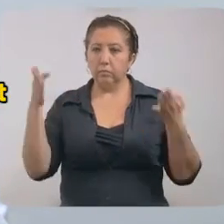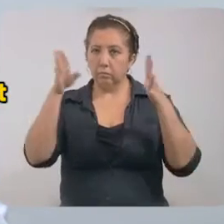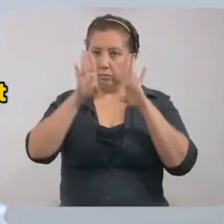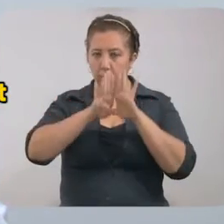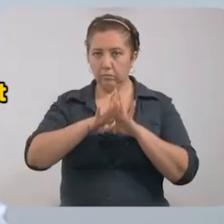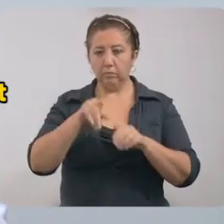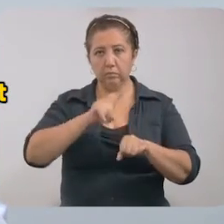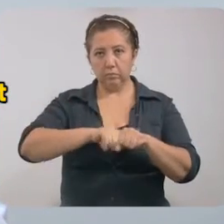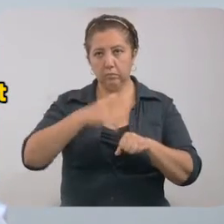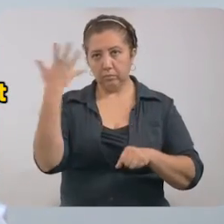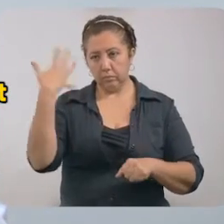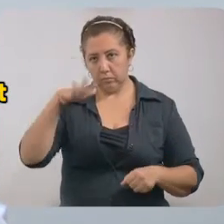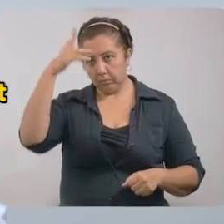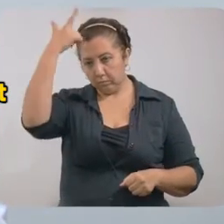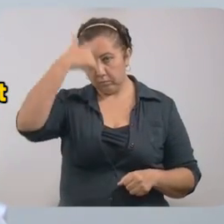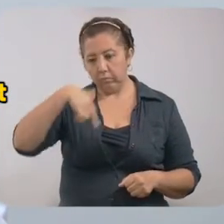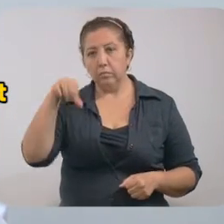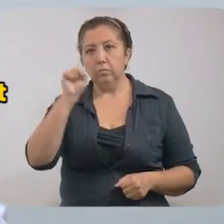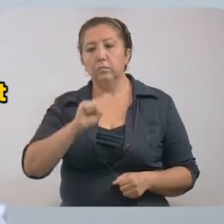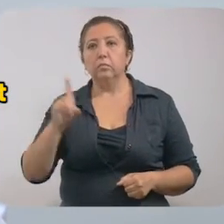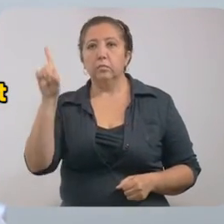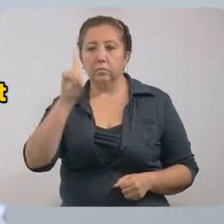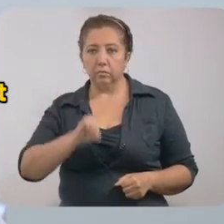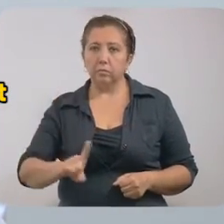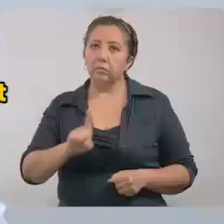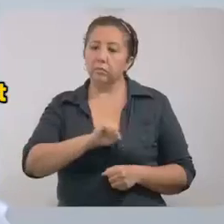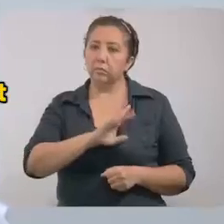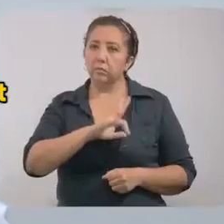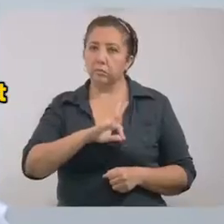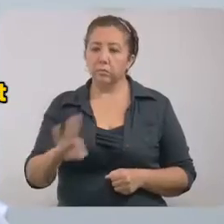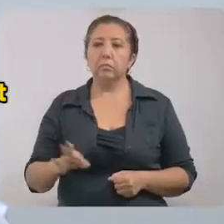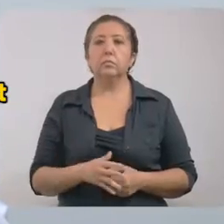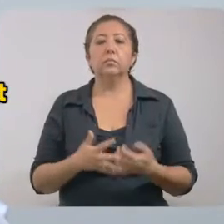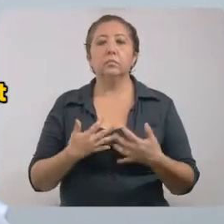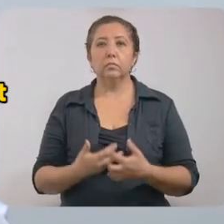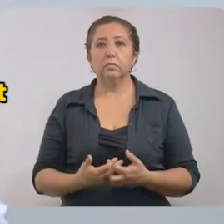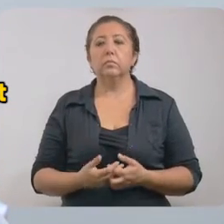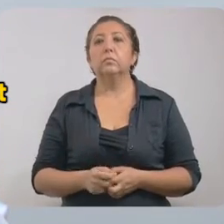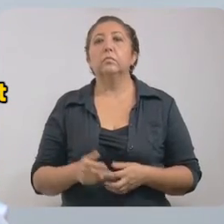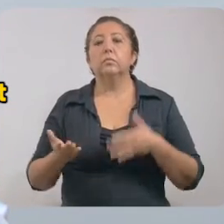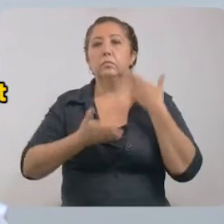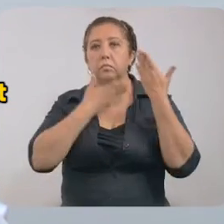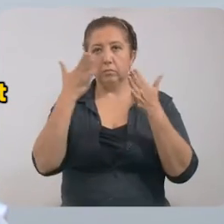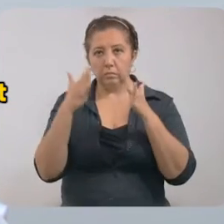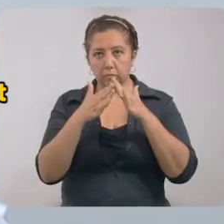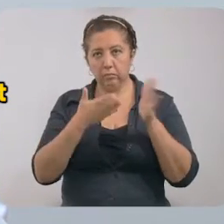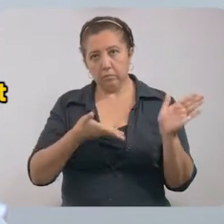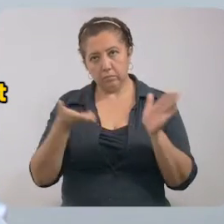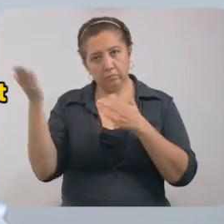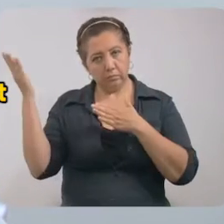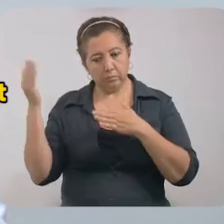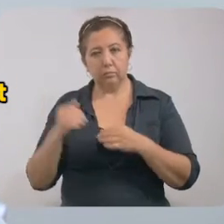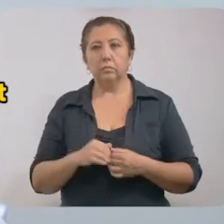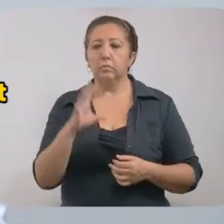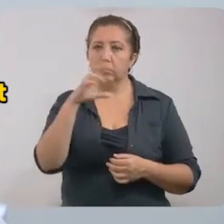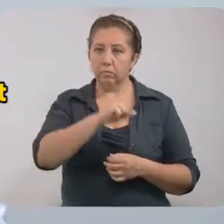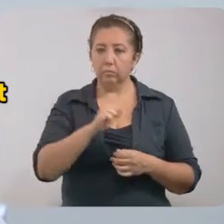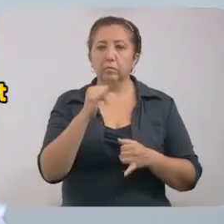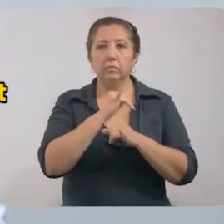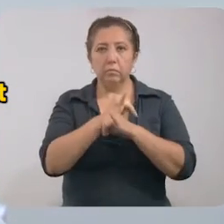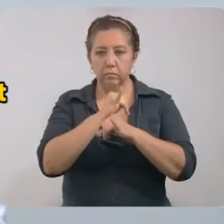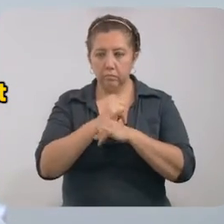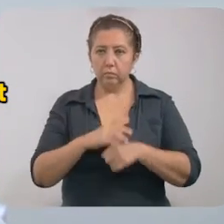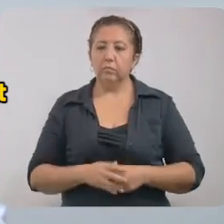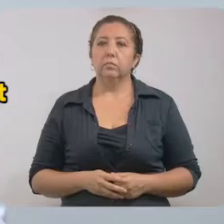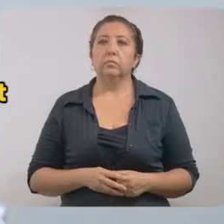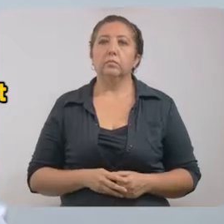viernes cerrarán como máximo a las 10 de la noche y sábados y domingos solo podrán operar en la modalidad de servicio a domicilio, para llevar o